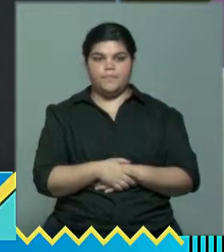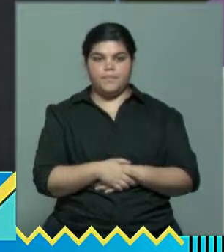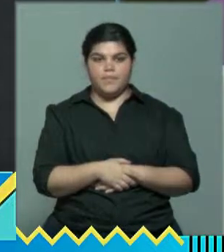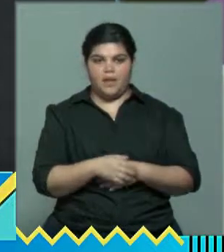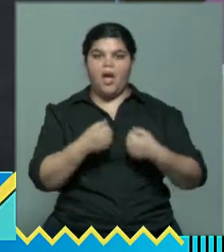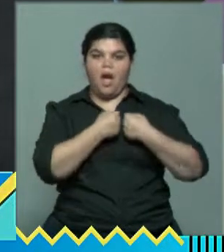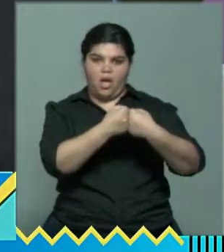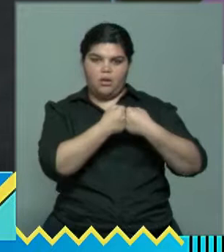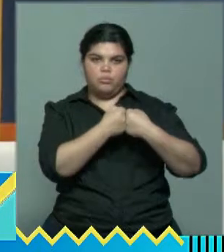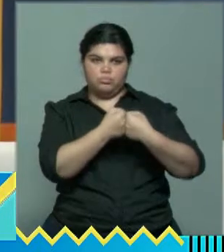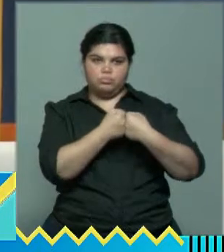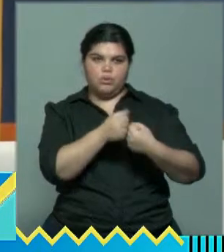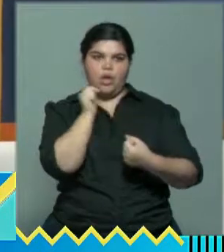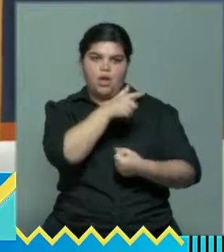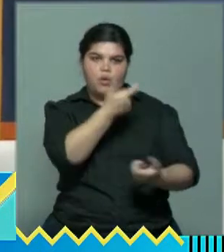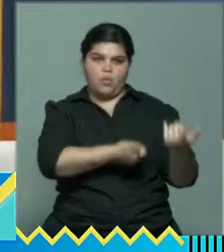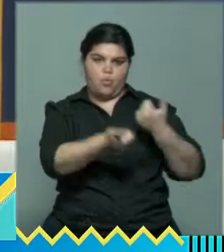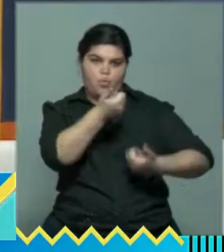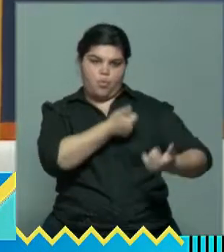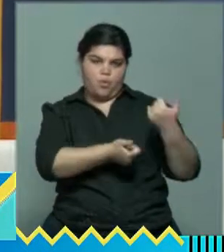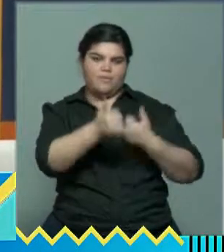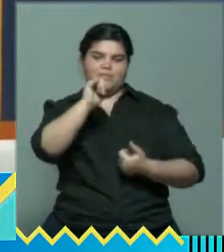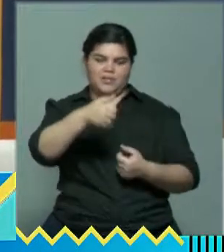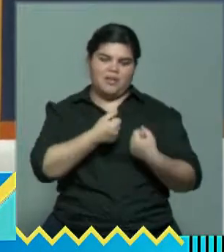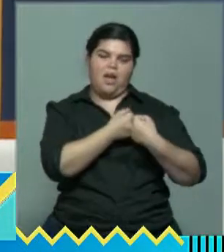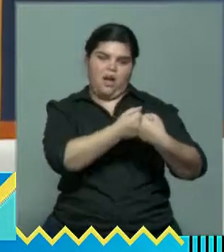coincidir en muchas de las cosas que ha planteado Marcelo,